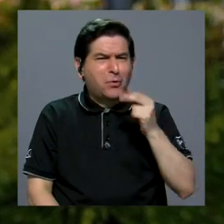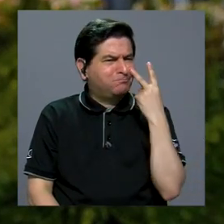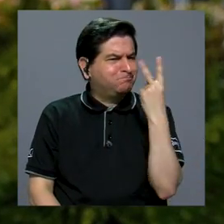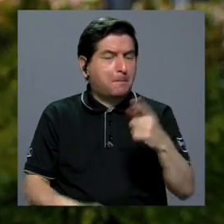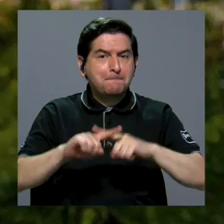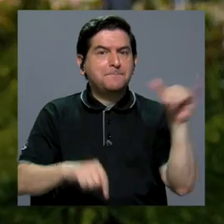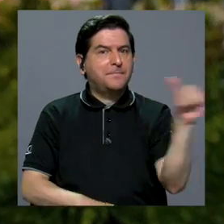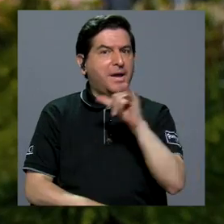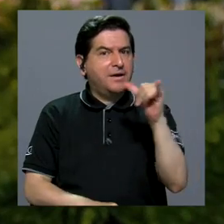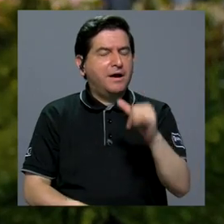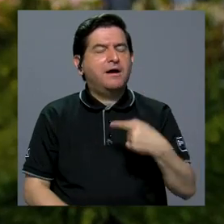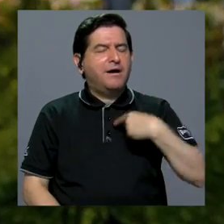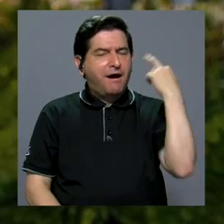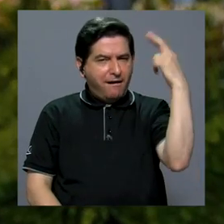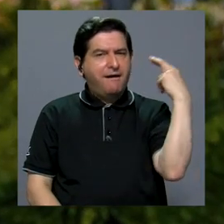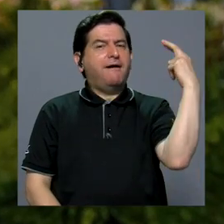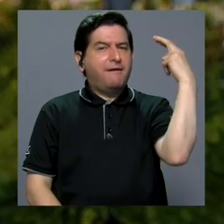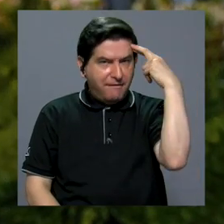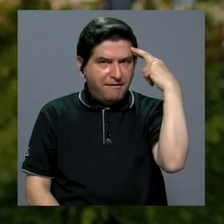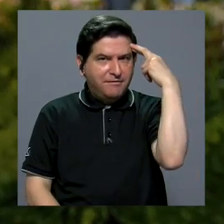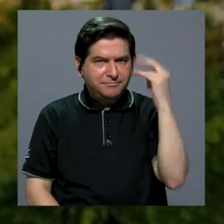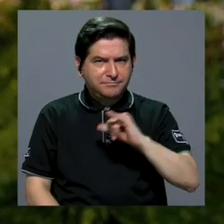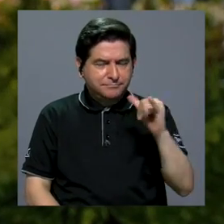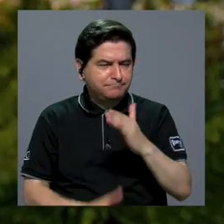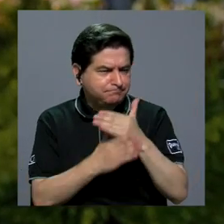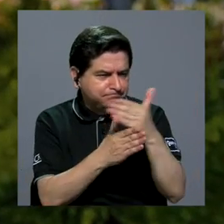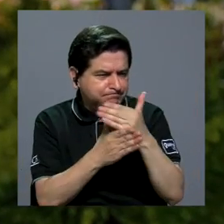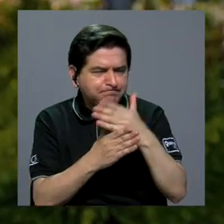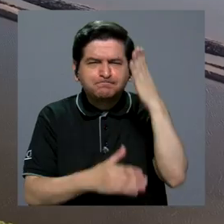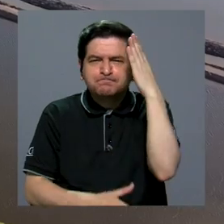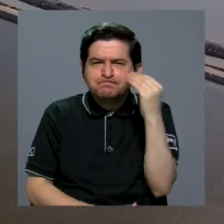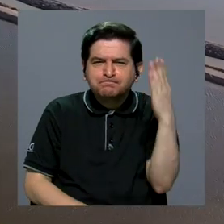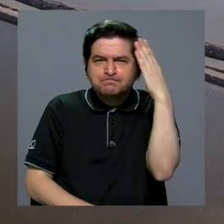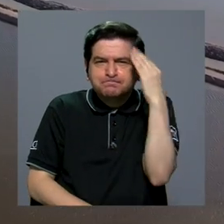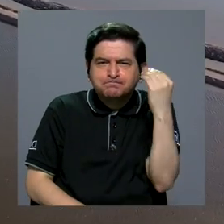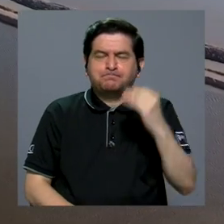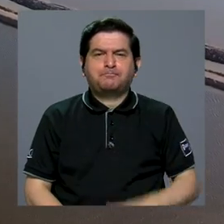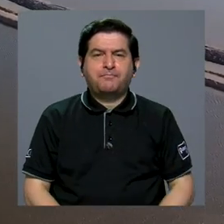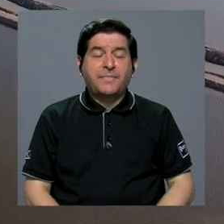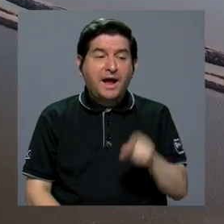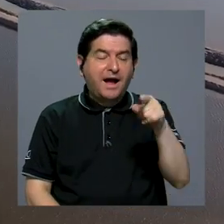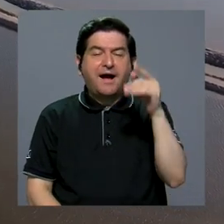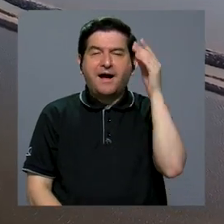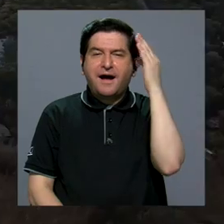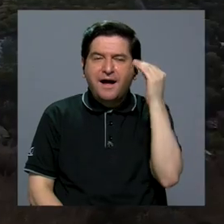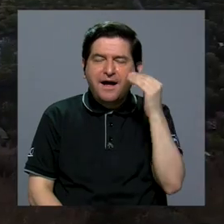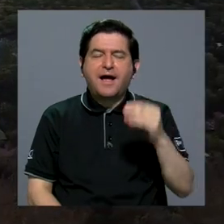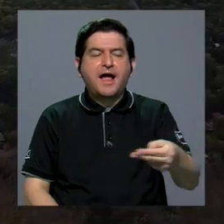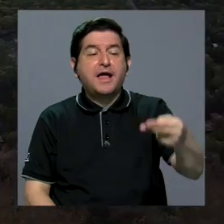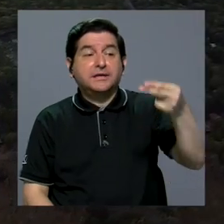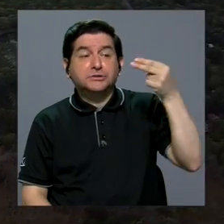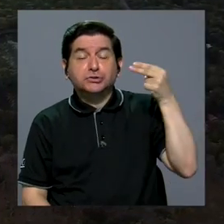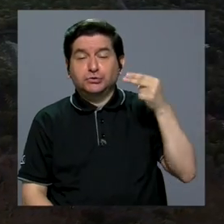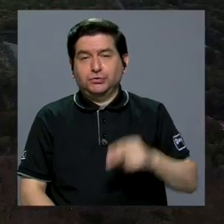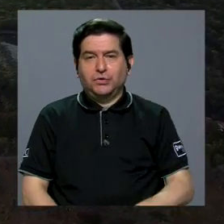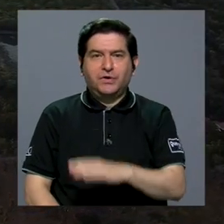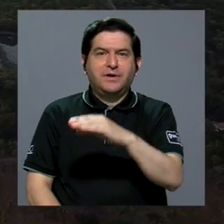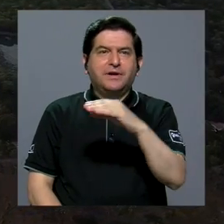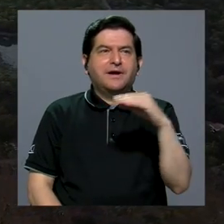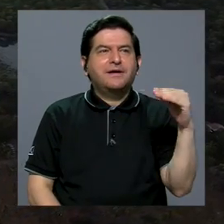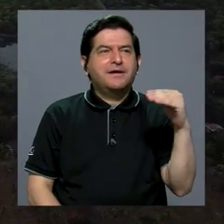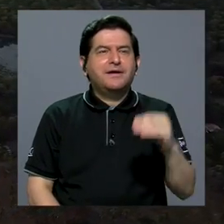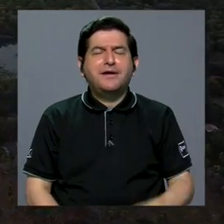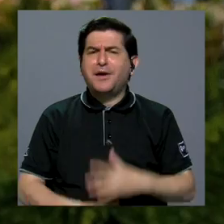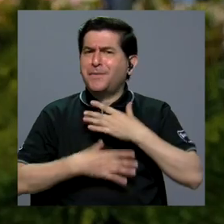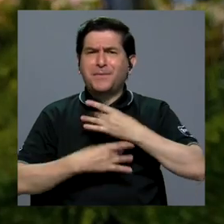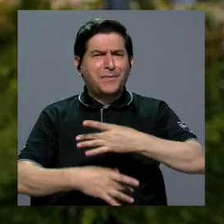visto, pero que también lo hacen reflexionar. Igual se comparte la experiencia desde la anécdota, desde la historia, y